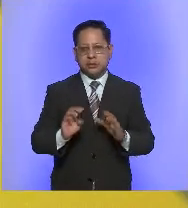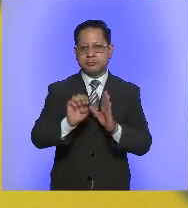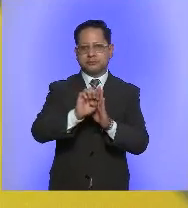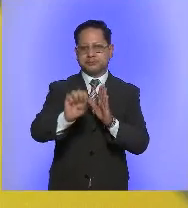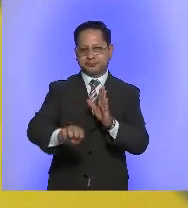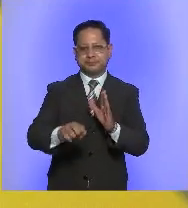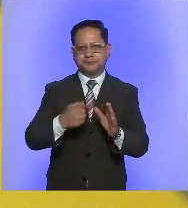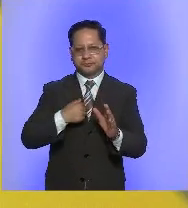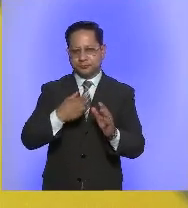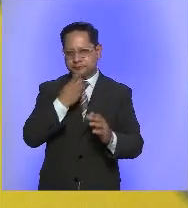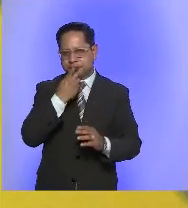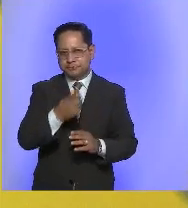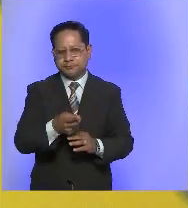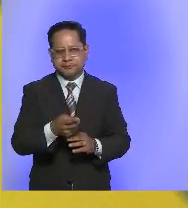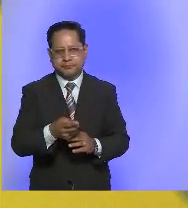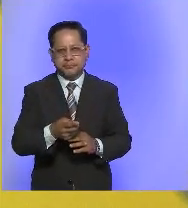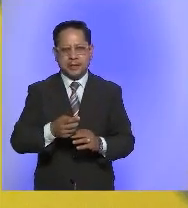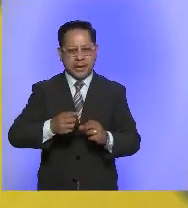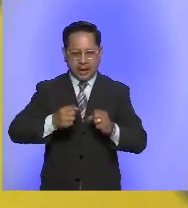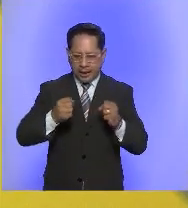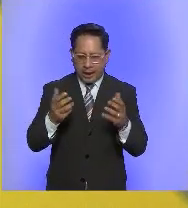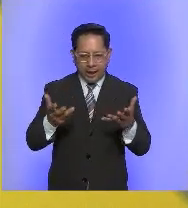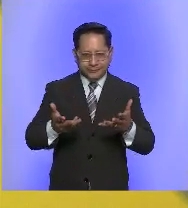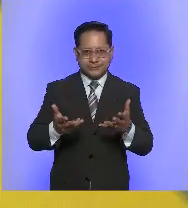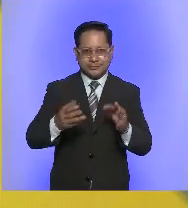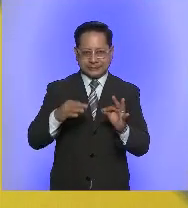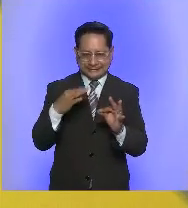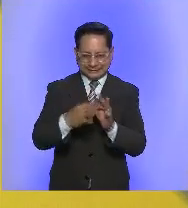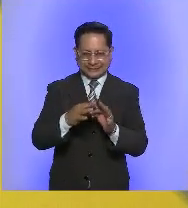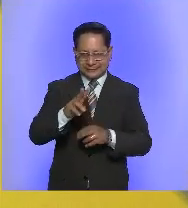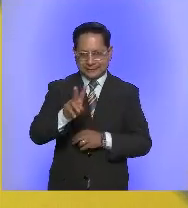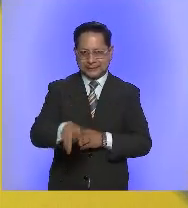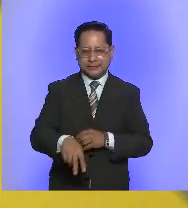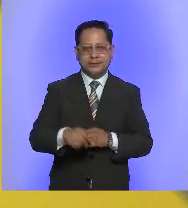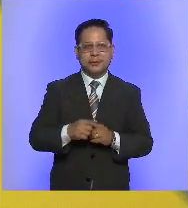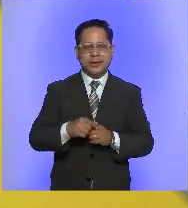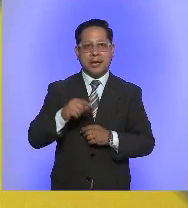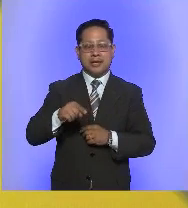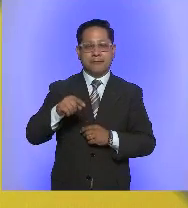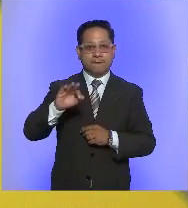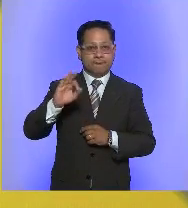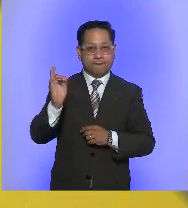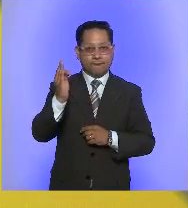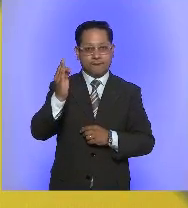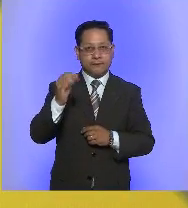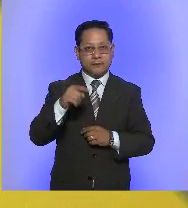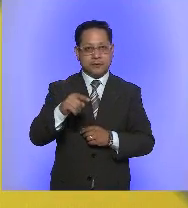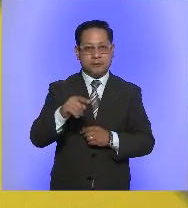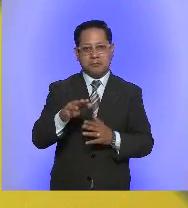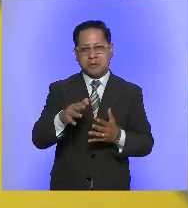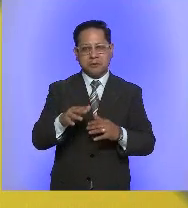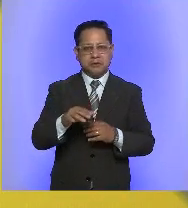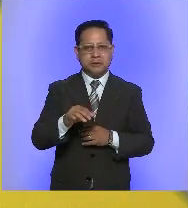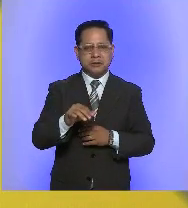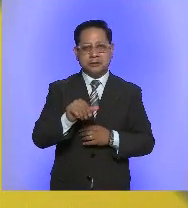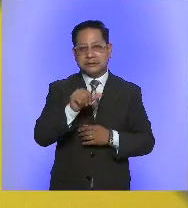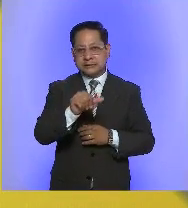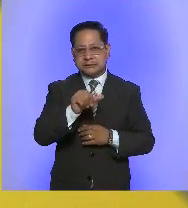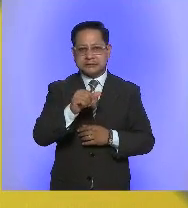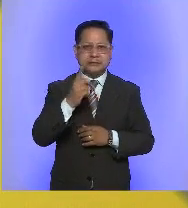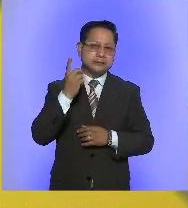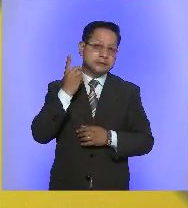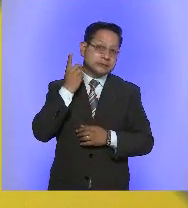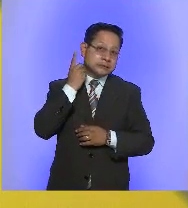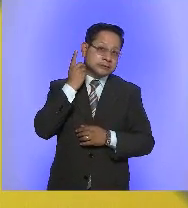afirmativas hoy en día a nivel federal podemos decir que hay 16 diputaciones de la comunidad indígena,